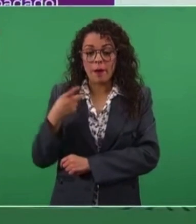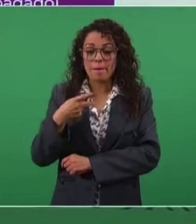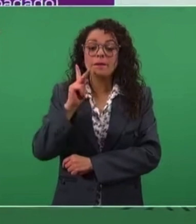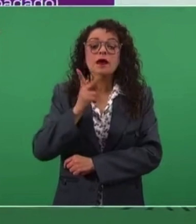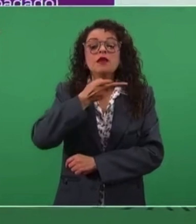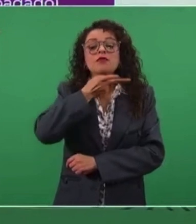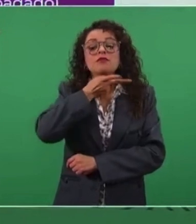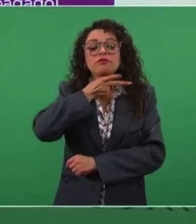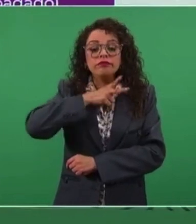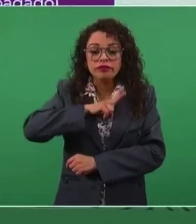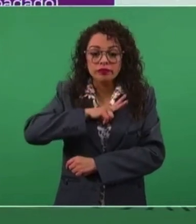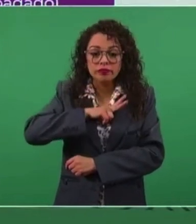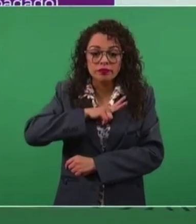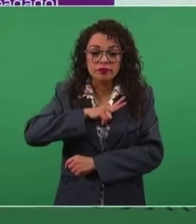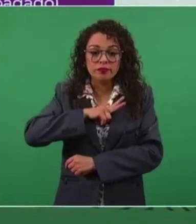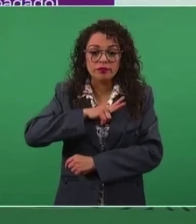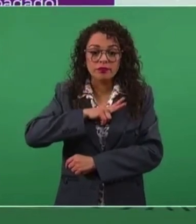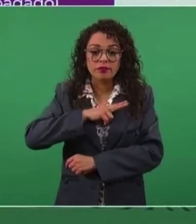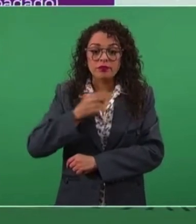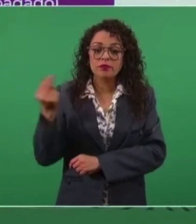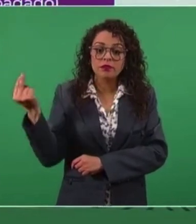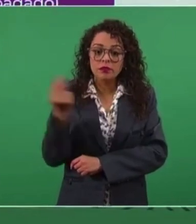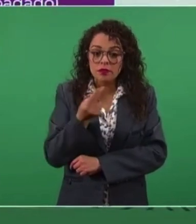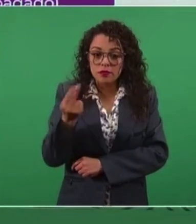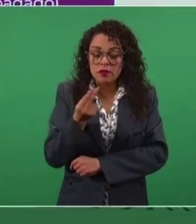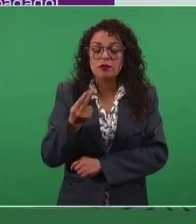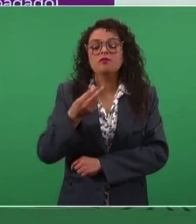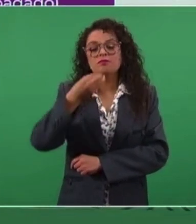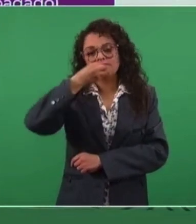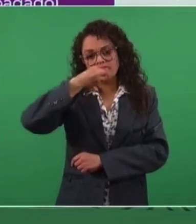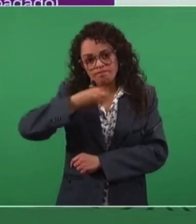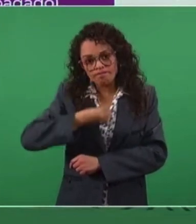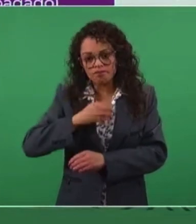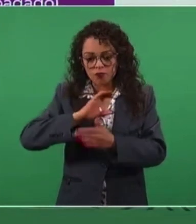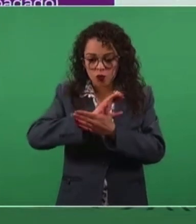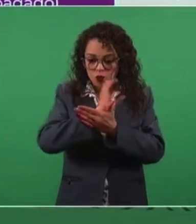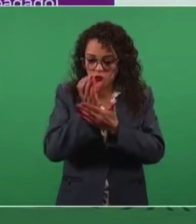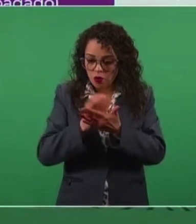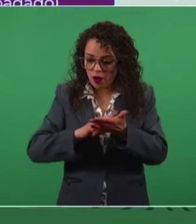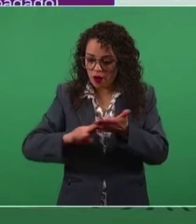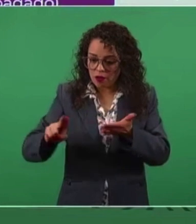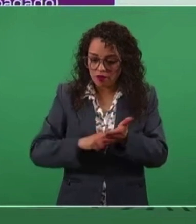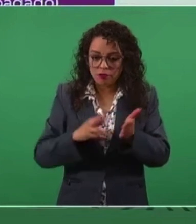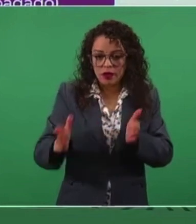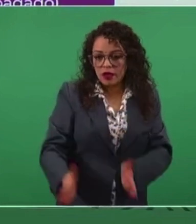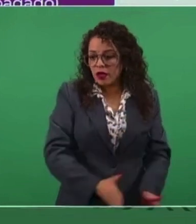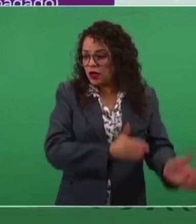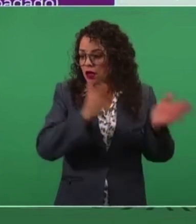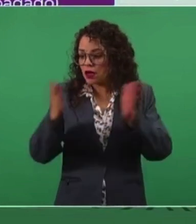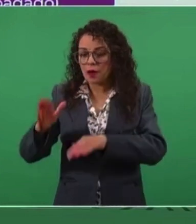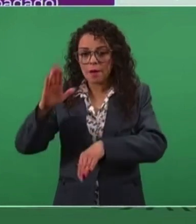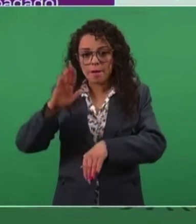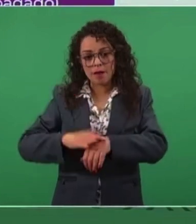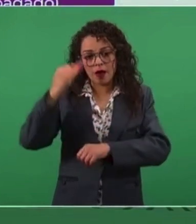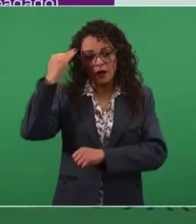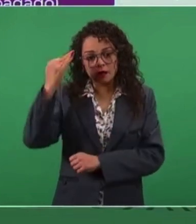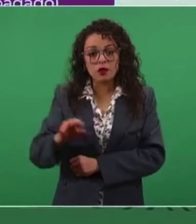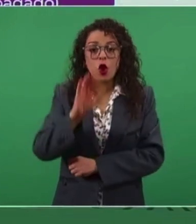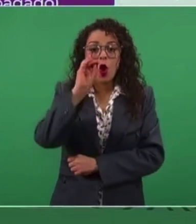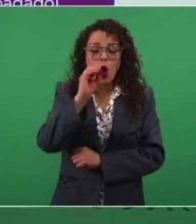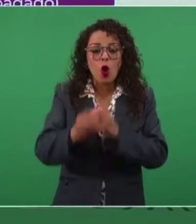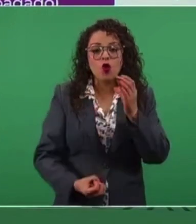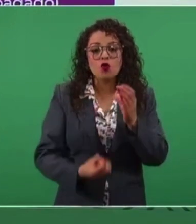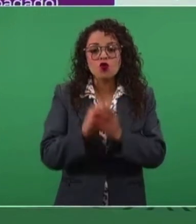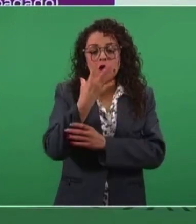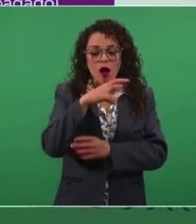estar obligados a extender el contrato por más tiempo o a construir plantas nuevas. ¿Qué nos